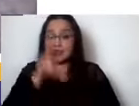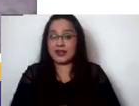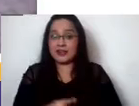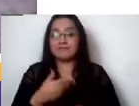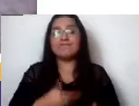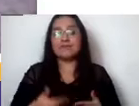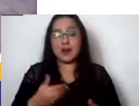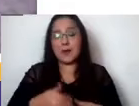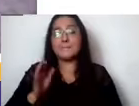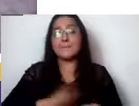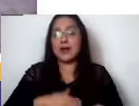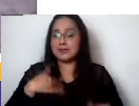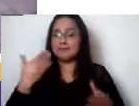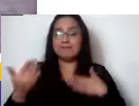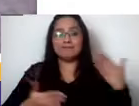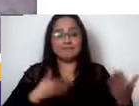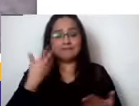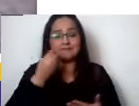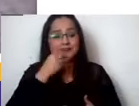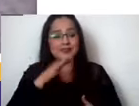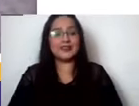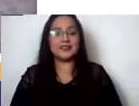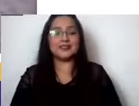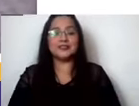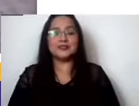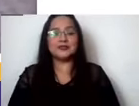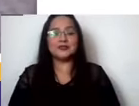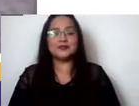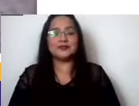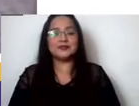muy divertida, muy divertida.